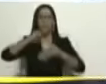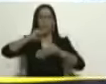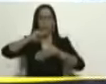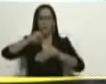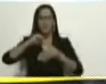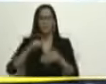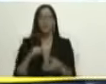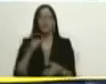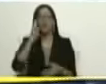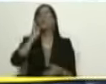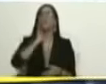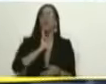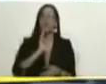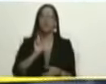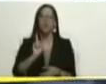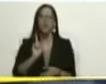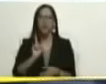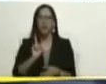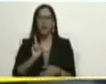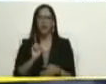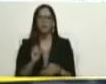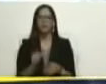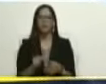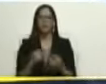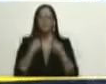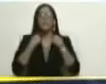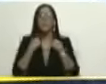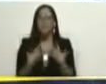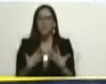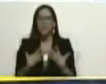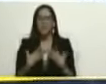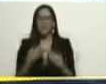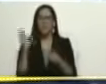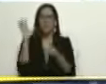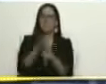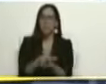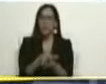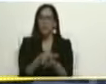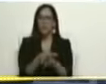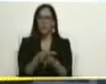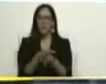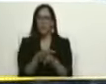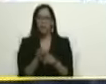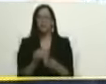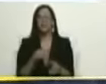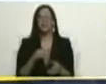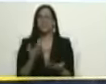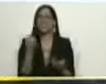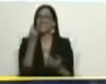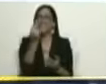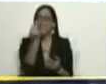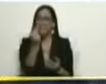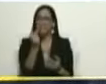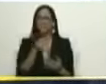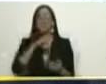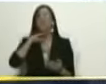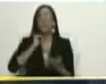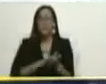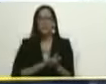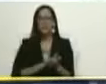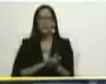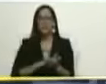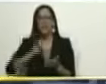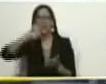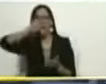Fue Bolívar derrotado, perseguido, vilipendiado, casi asesinado en Jamaica,